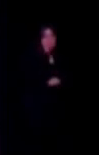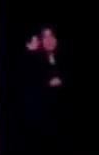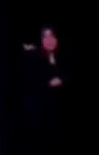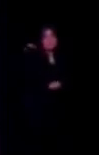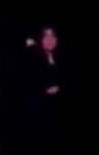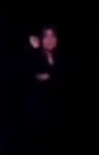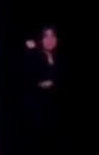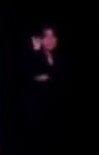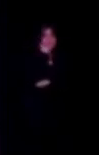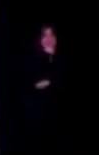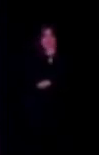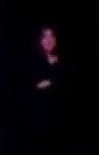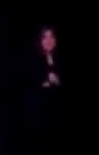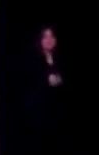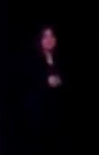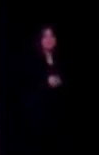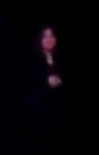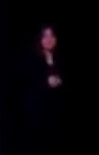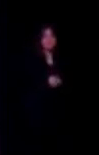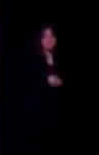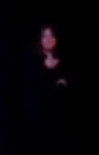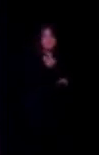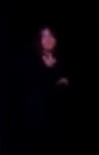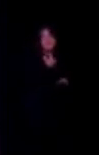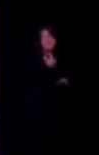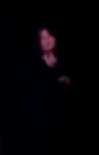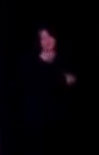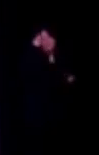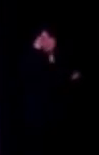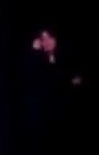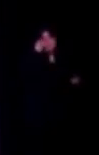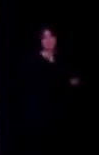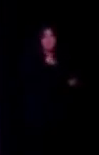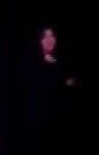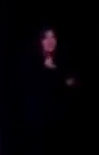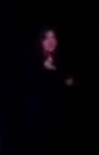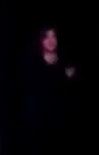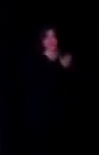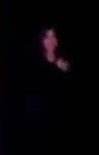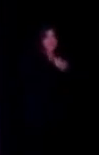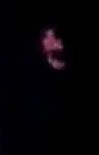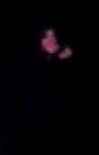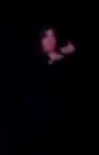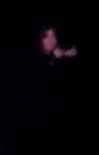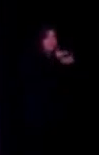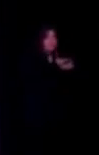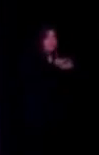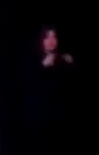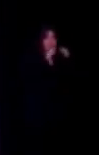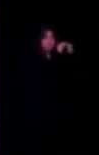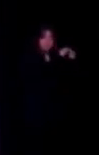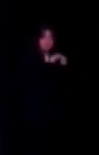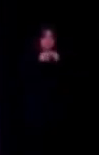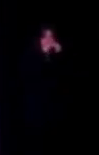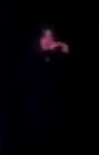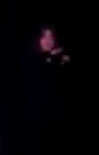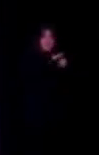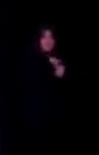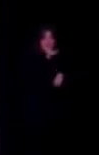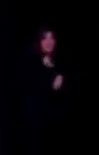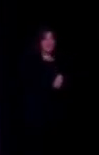anterior. Y por lo tanto, entendiendo que en la ética en comunidad dicen que hay procesos comunales para lograr la ética escolar, para